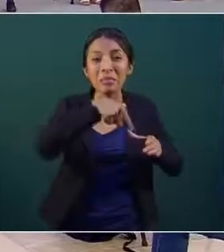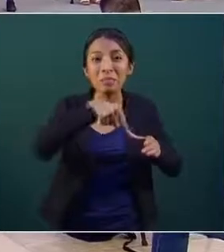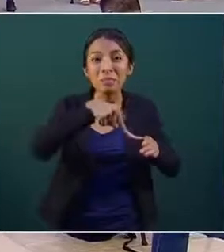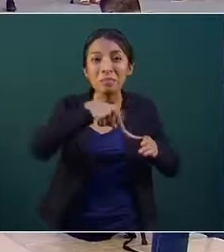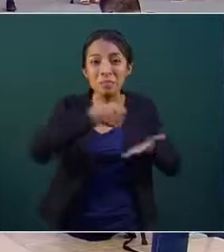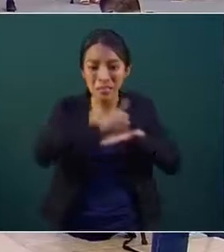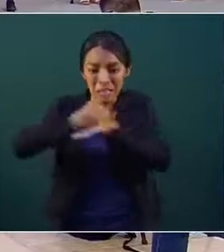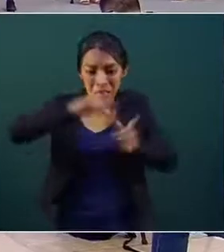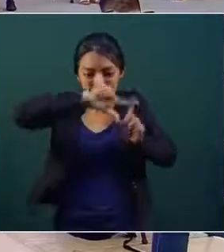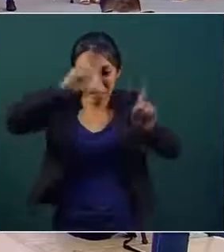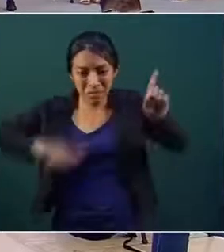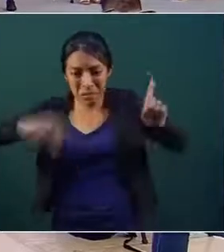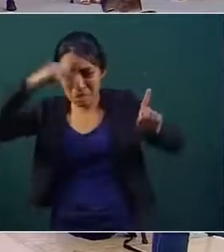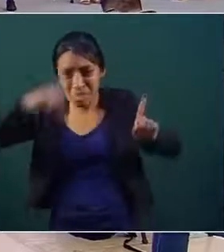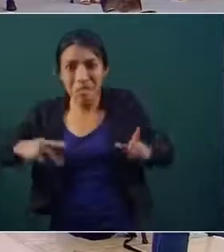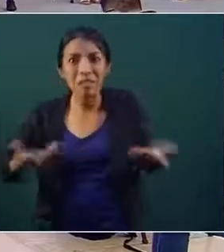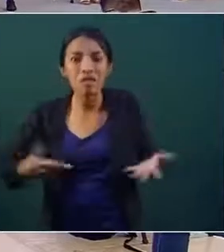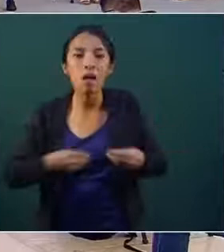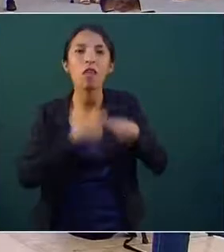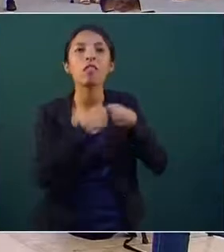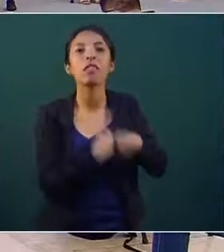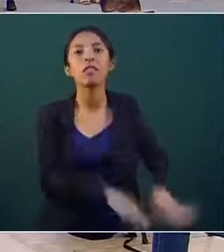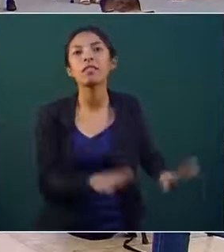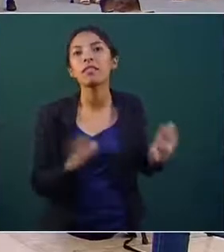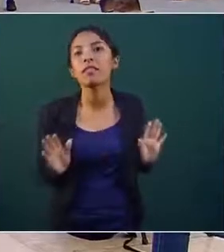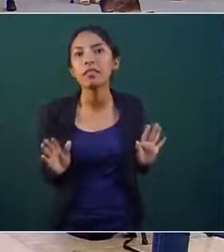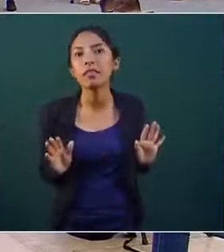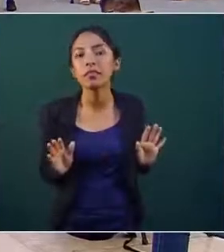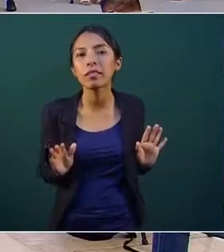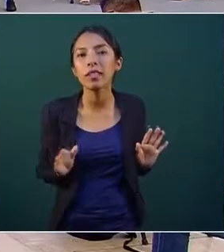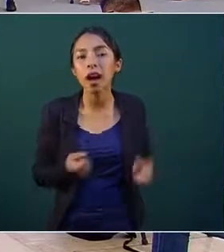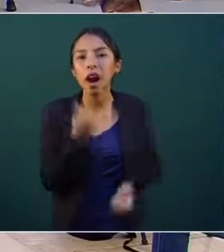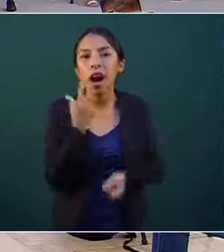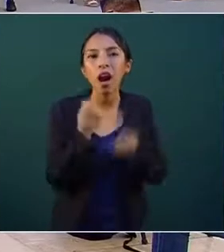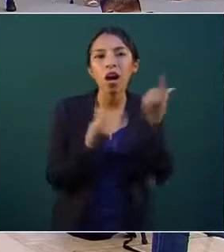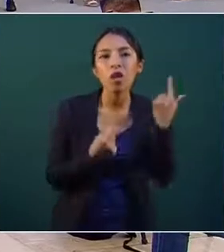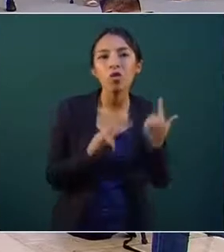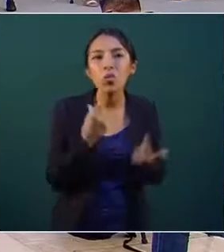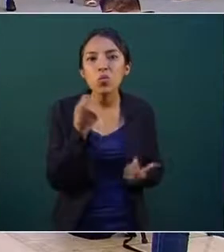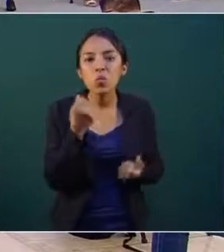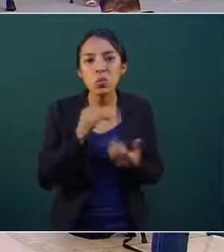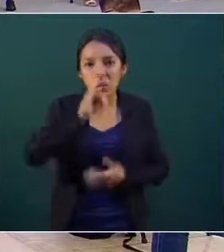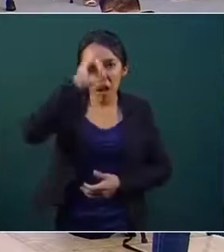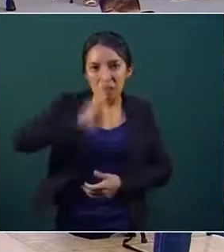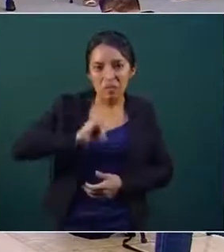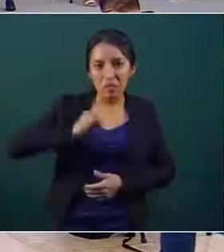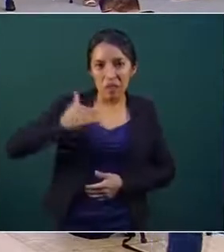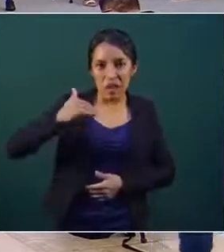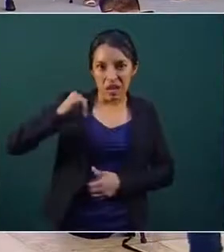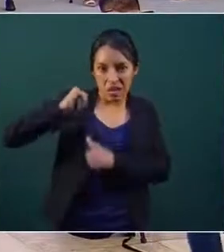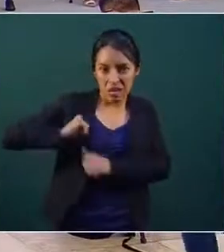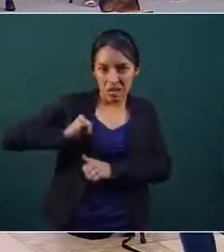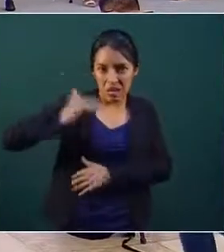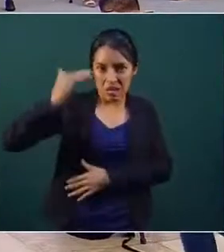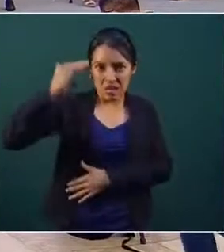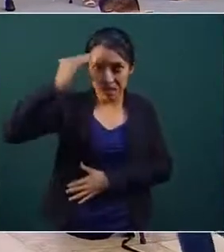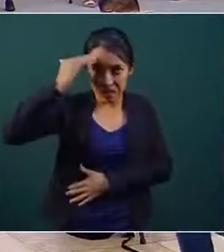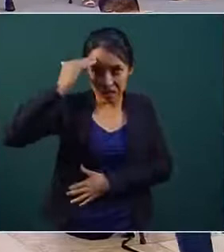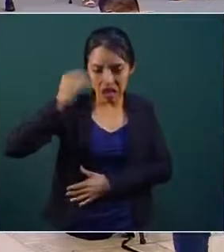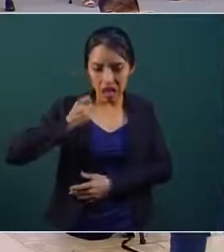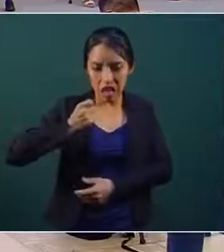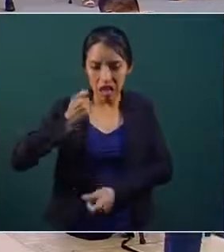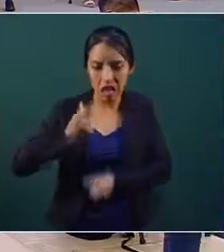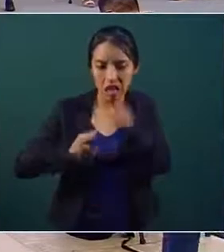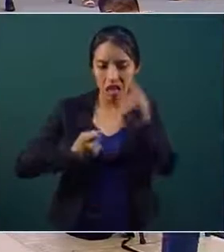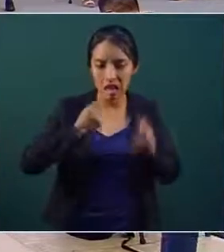y desgraciadamente echados a perder, no todos, pero sí los jefes. Acuérdense que